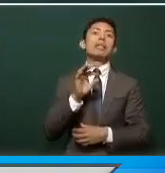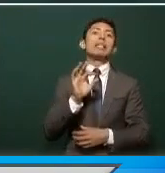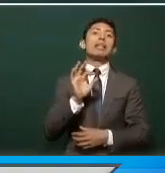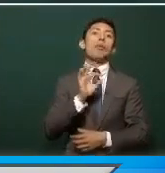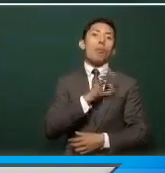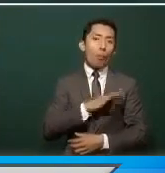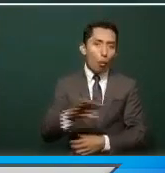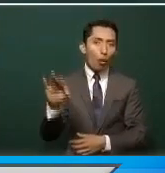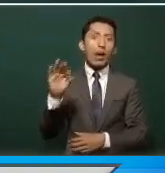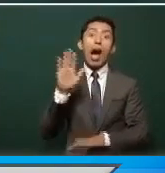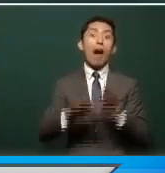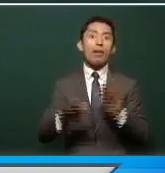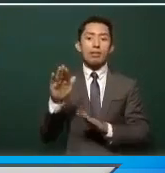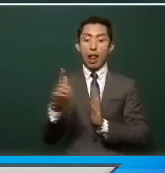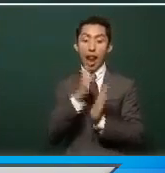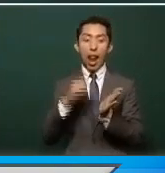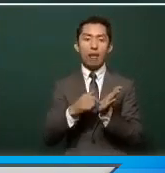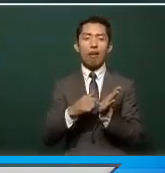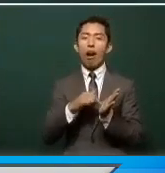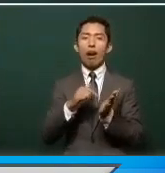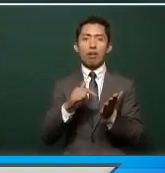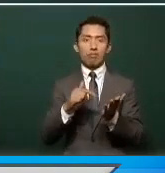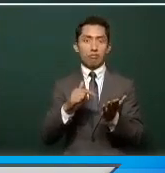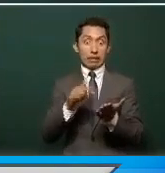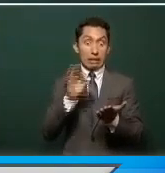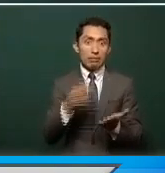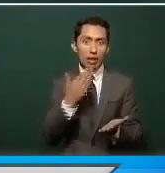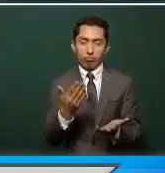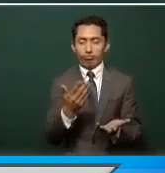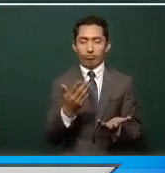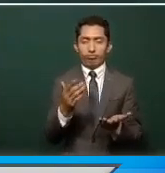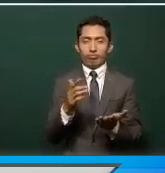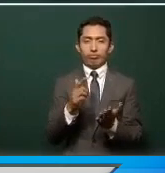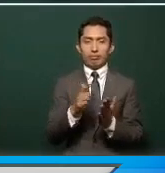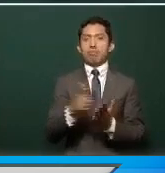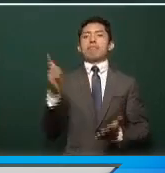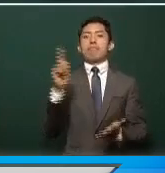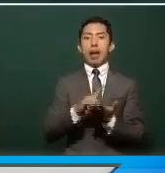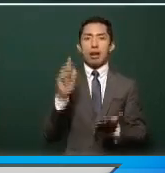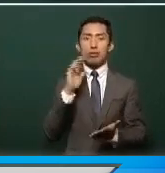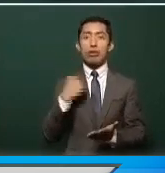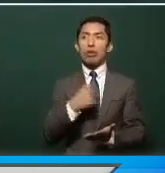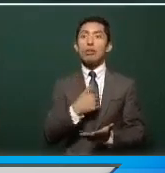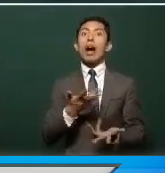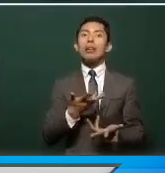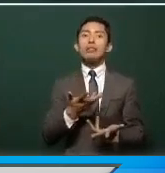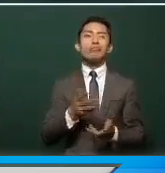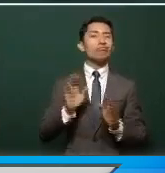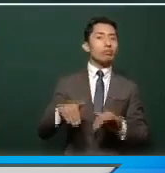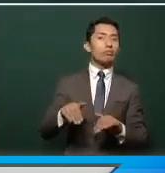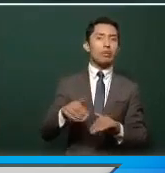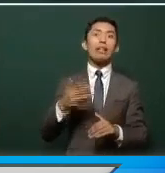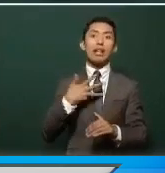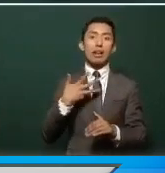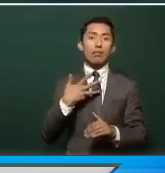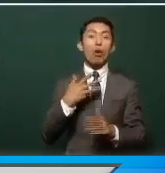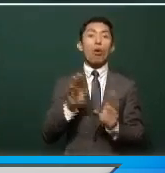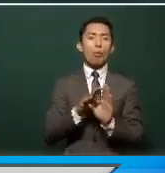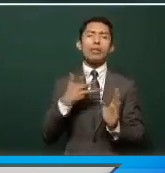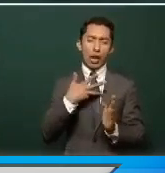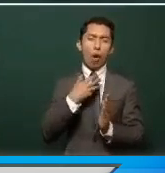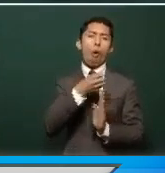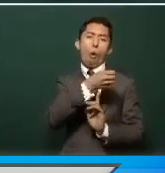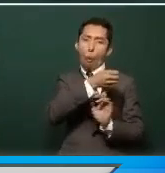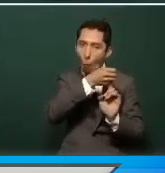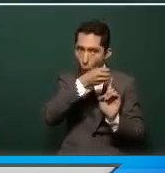estos movimientos que pueden ser ilegales, el gobierno está obligado a actuar y se llevan a cabo las investigaciones correspondientes. Si hay ilícitos, se